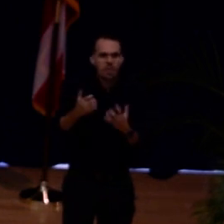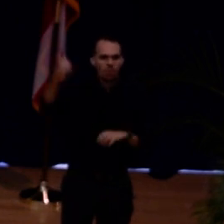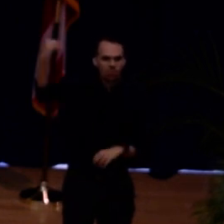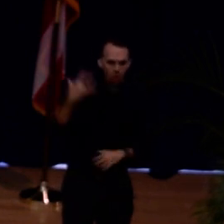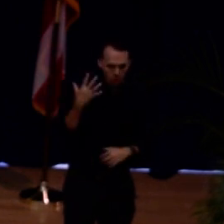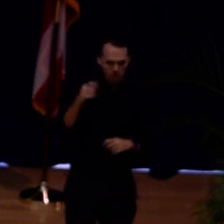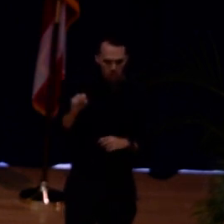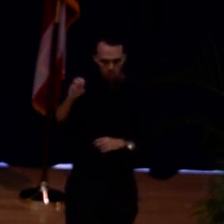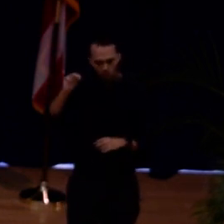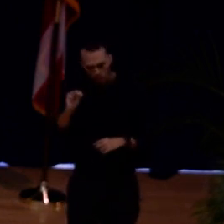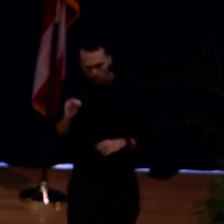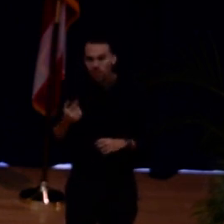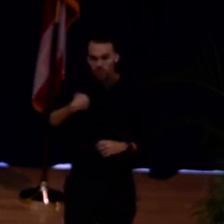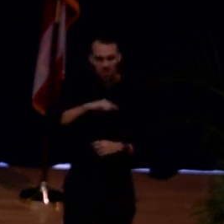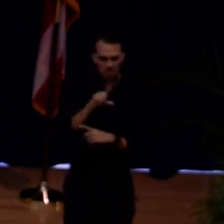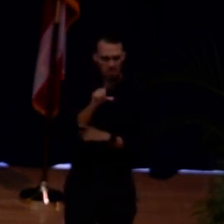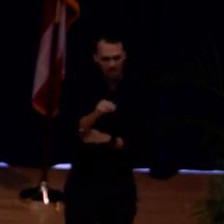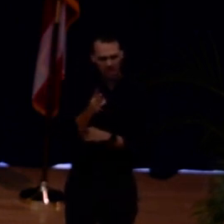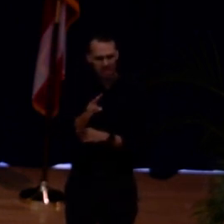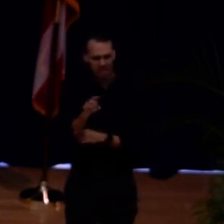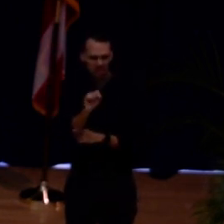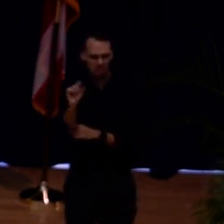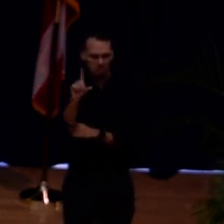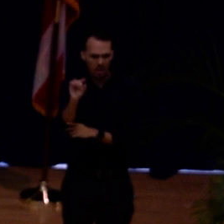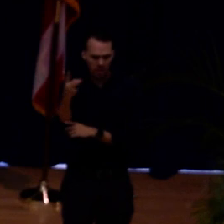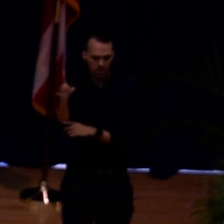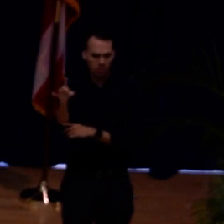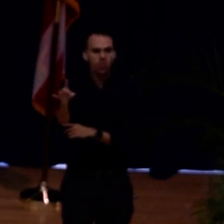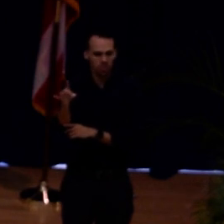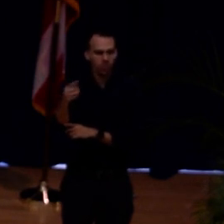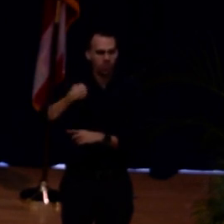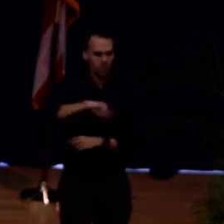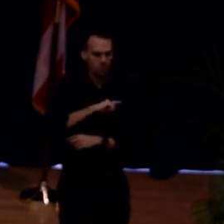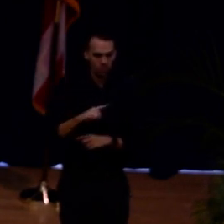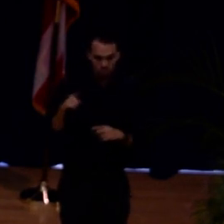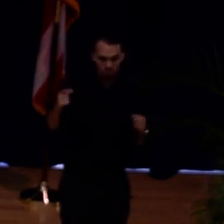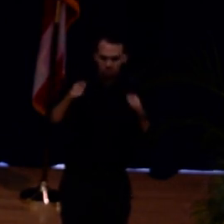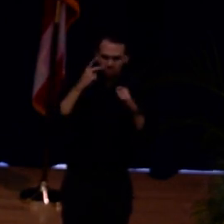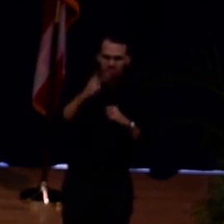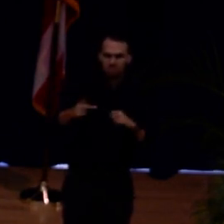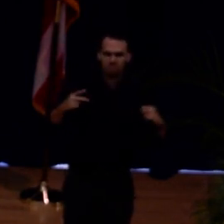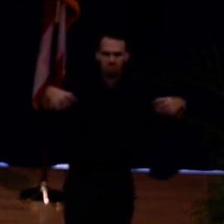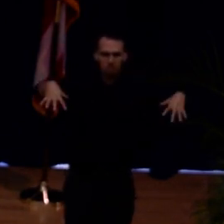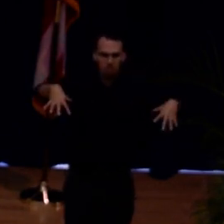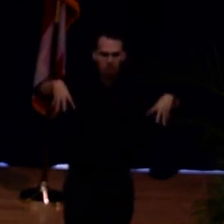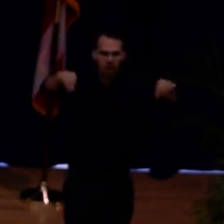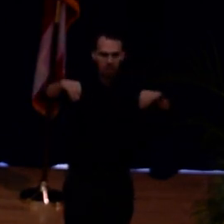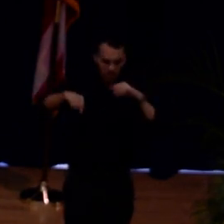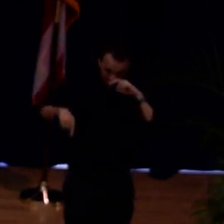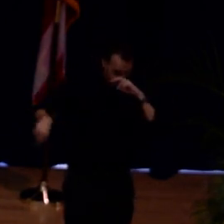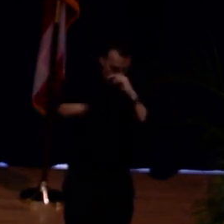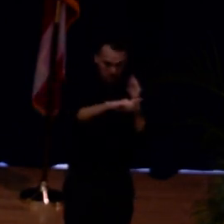¿verdad?, 2017 y 2018, cuando vimos nuestras comunidades abarrotadas de